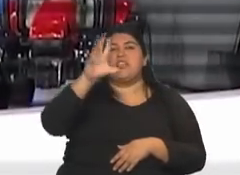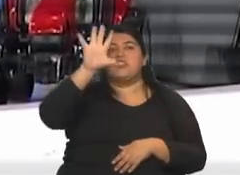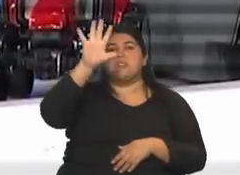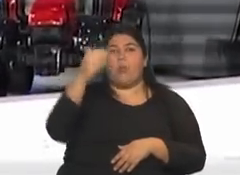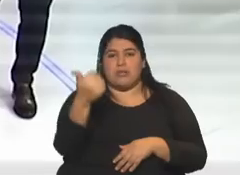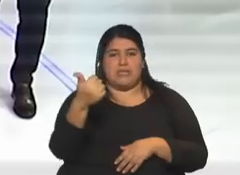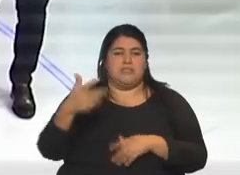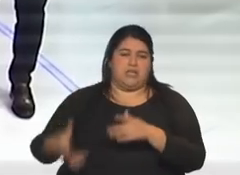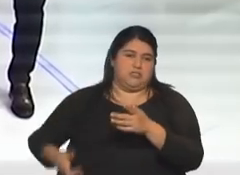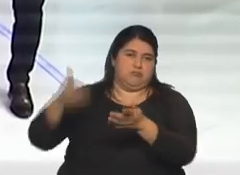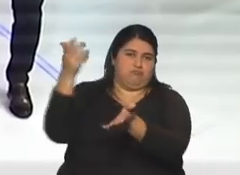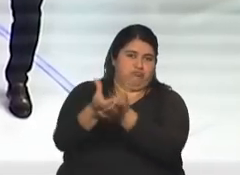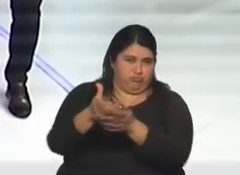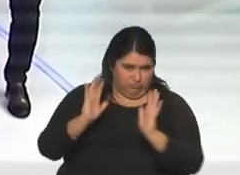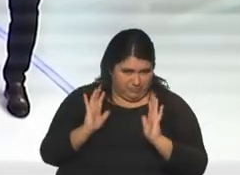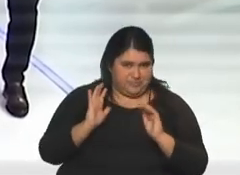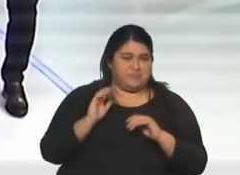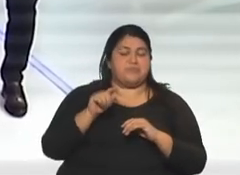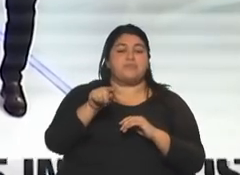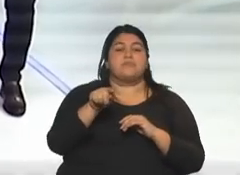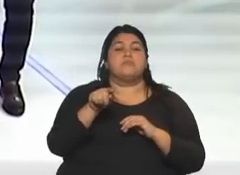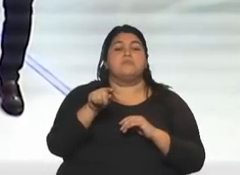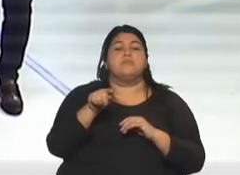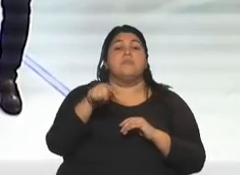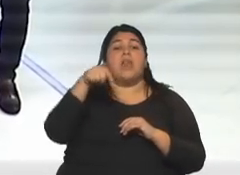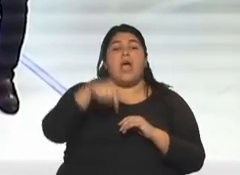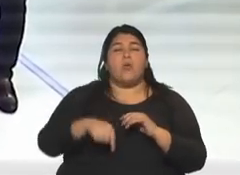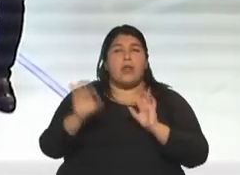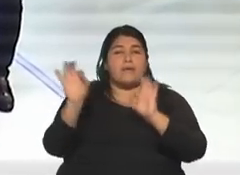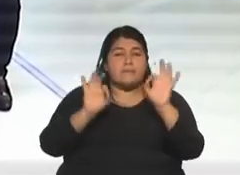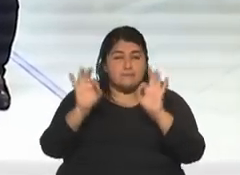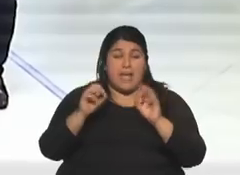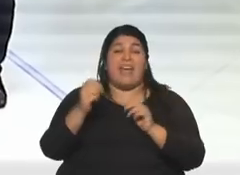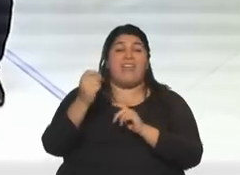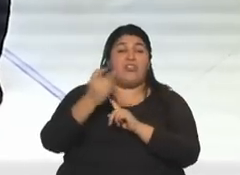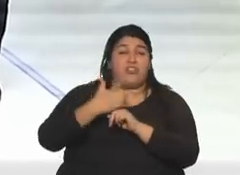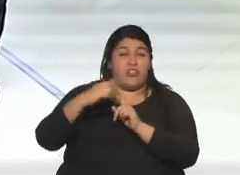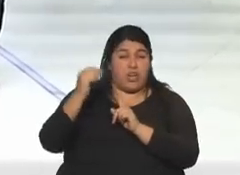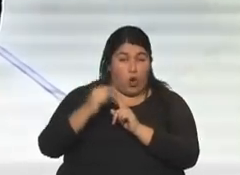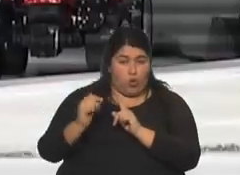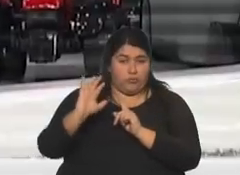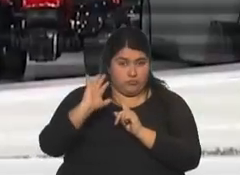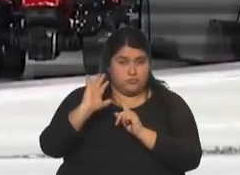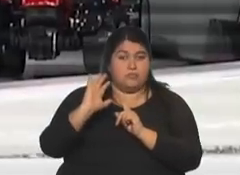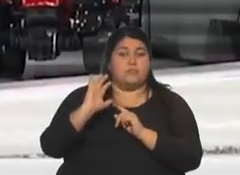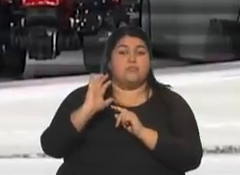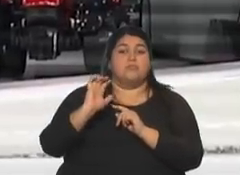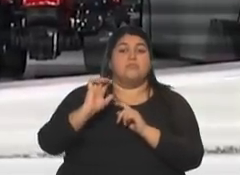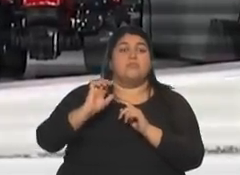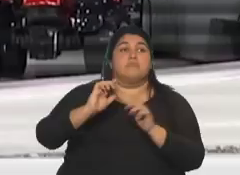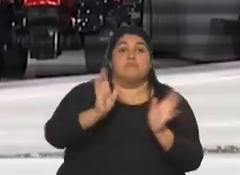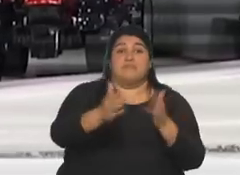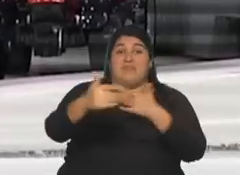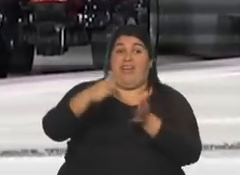156 terneros. Vamos a ver cuánto en trigo, cuántos quintales de trigo tengo